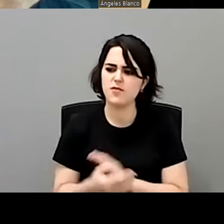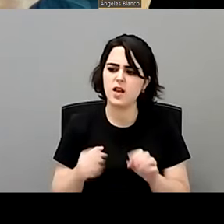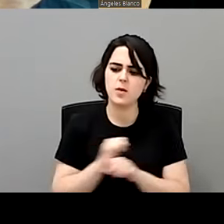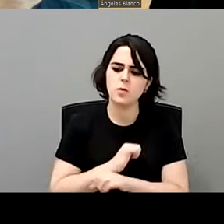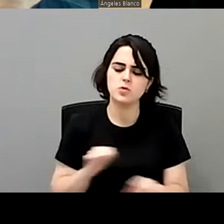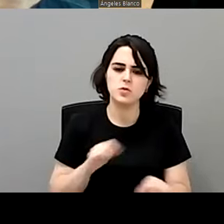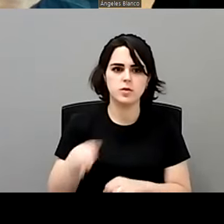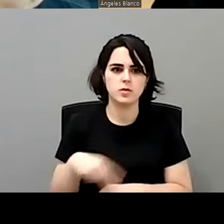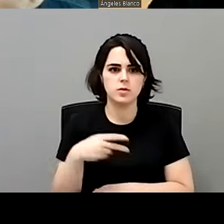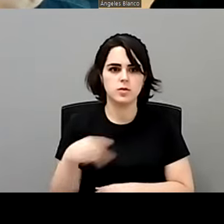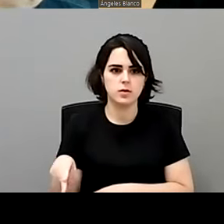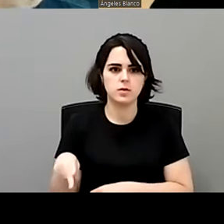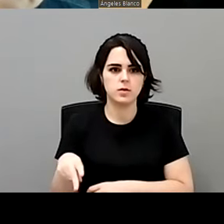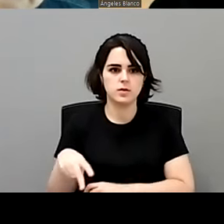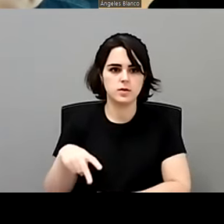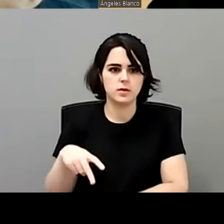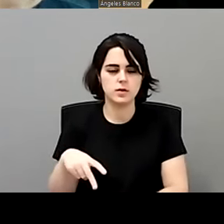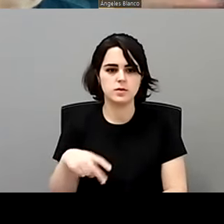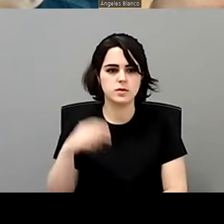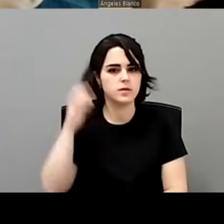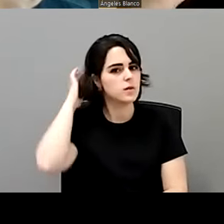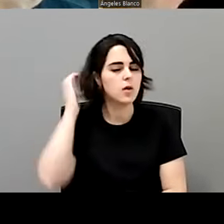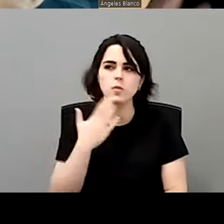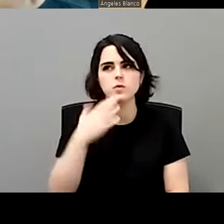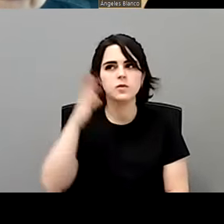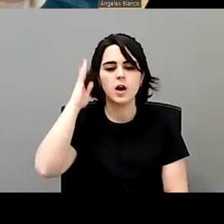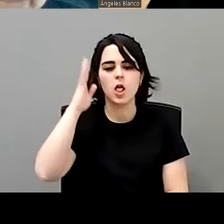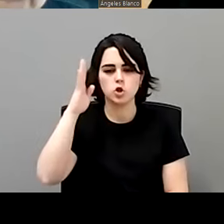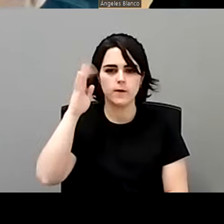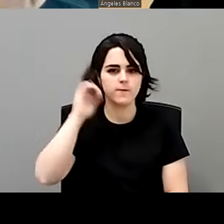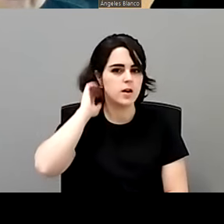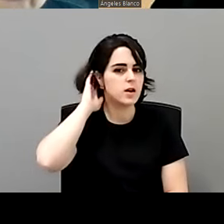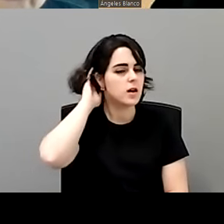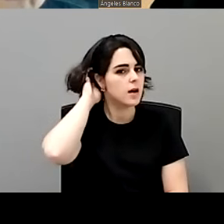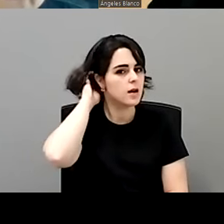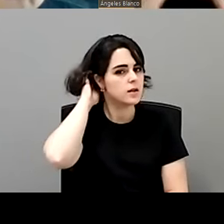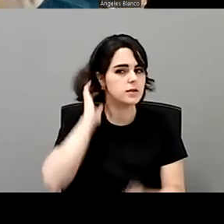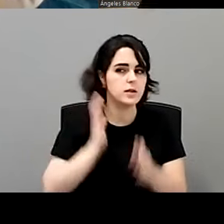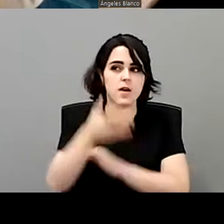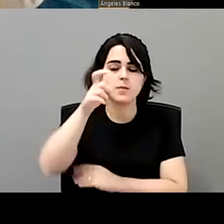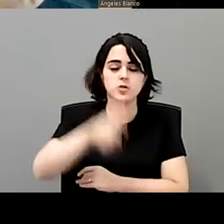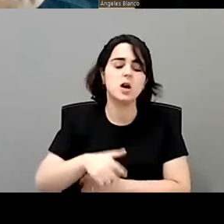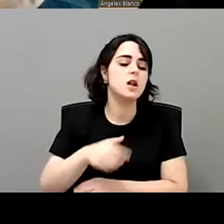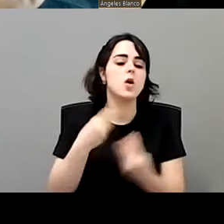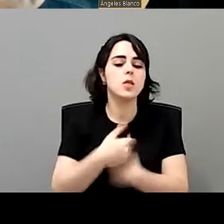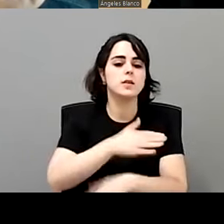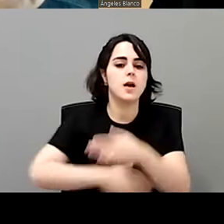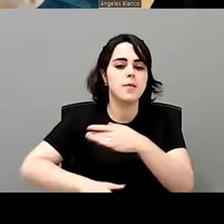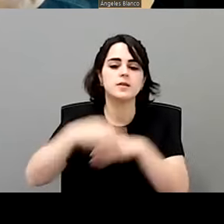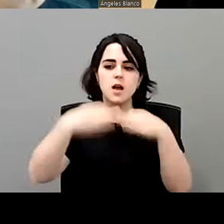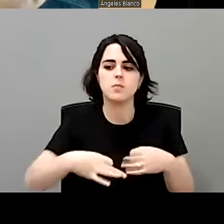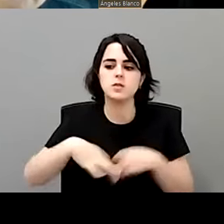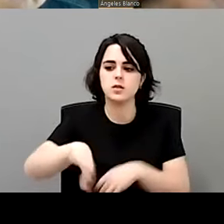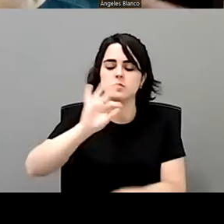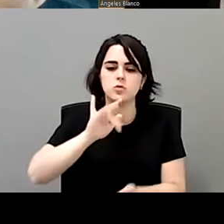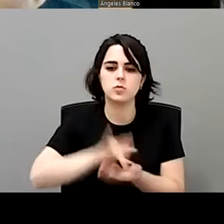asistencia personal tenga valor como filosofía, que va a ser la persona con discapacidad quien en todo momento tome las